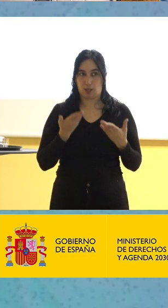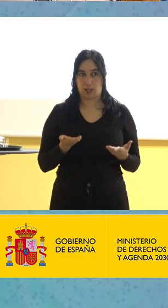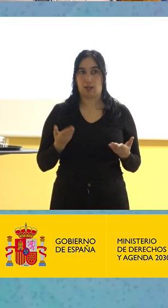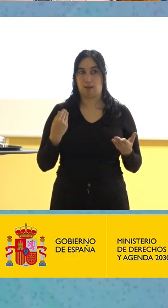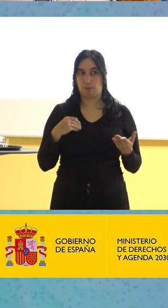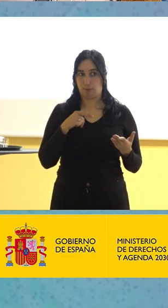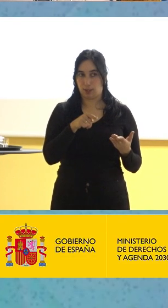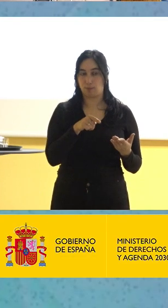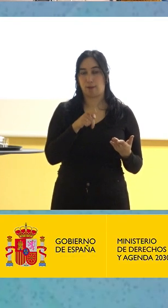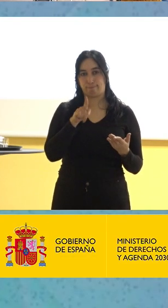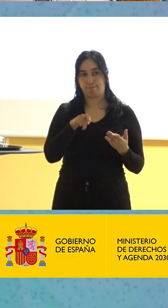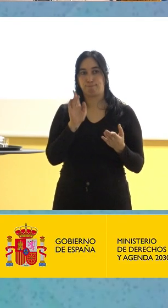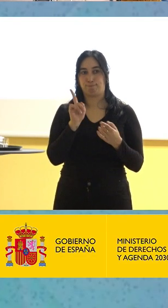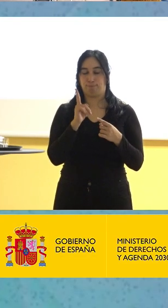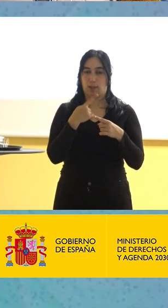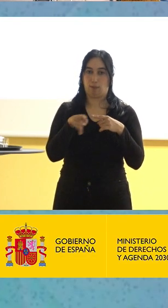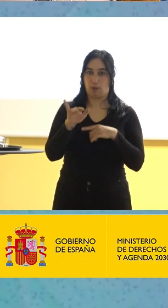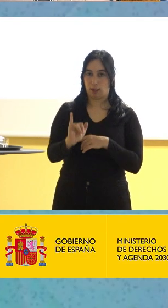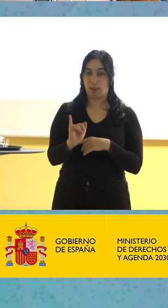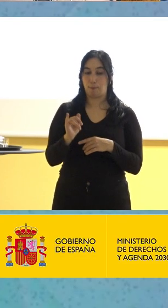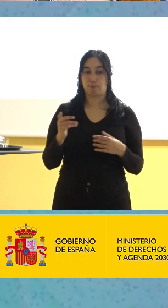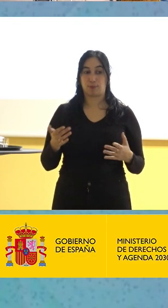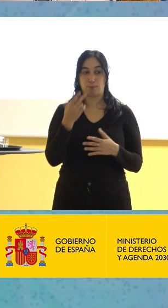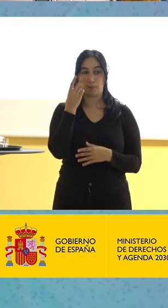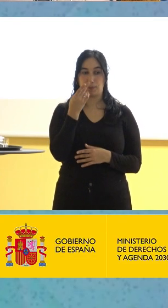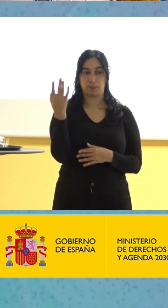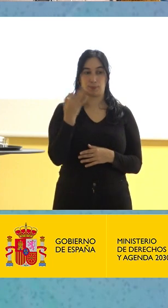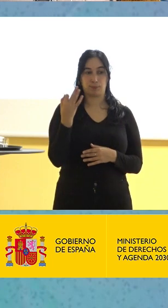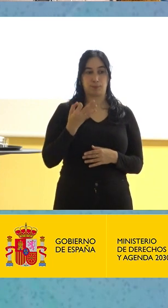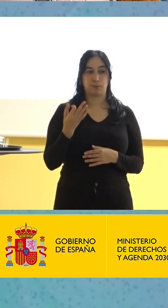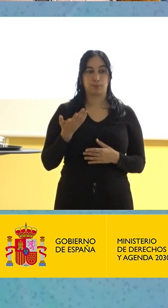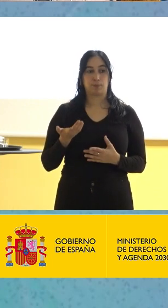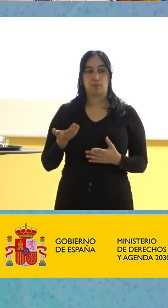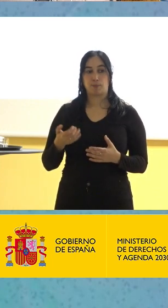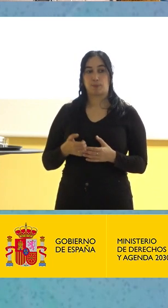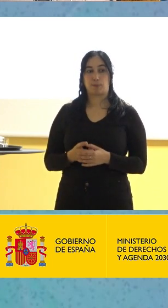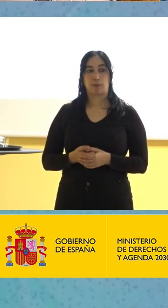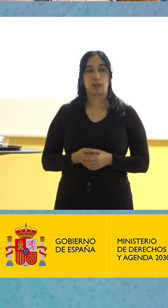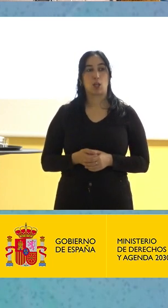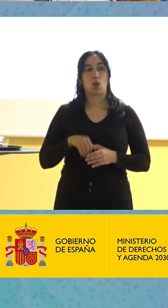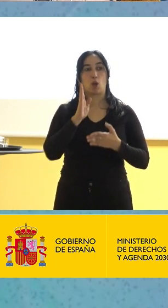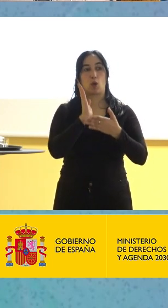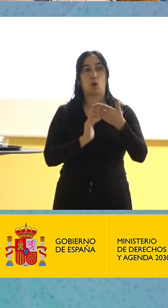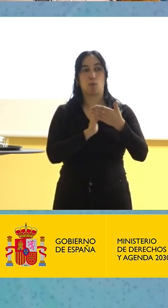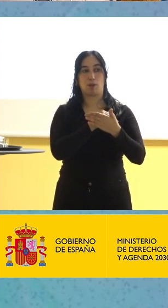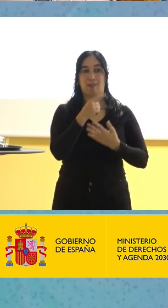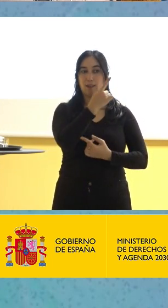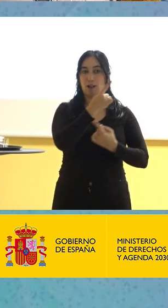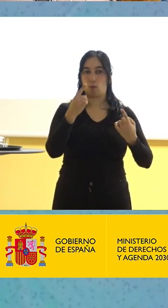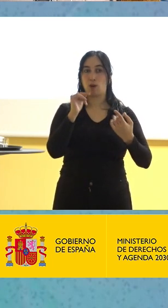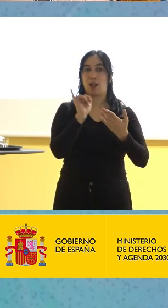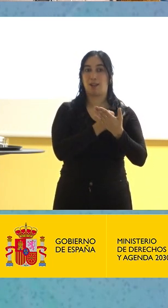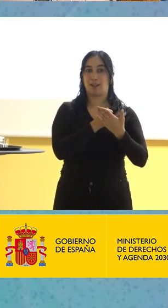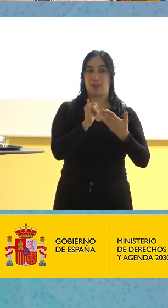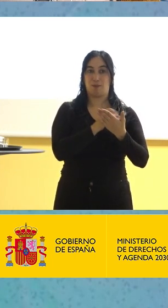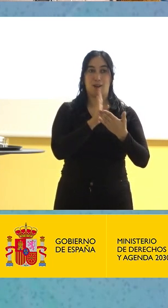estas prestaciones. Y lo que encontramos es que, bueno, pues que algunas comunidades autónomas sí que financian el cribado